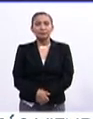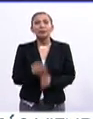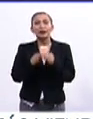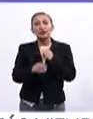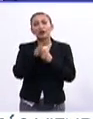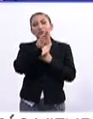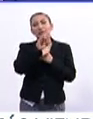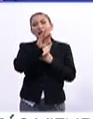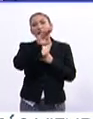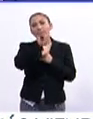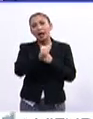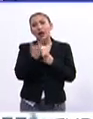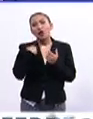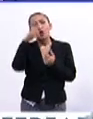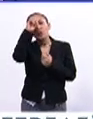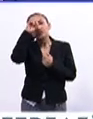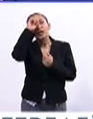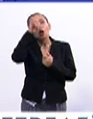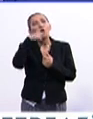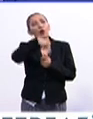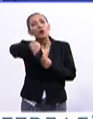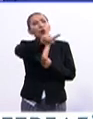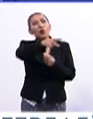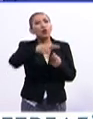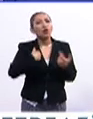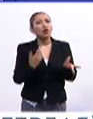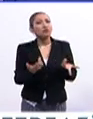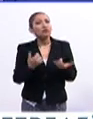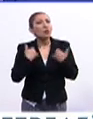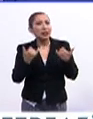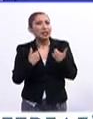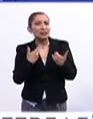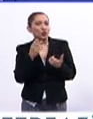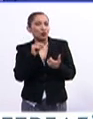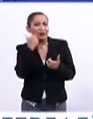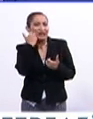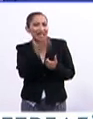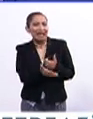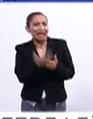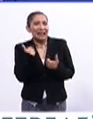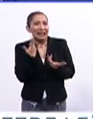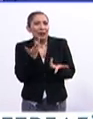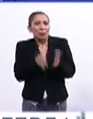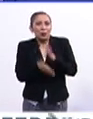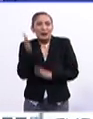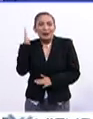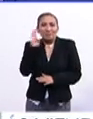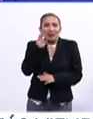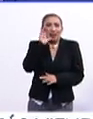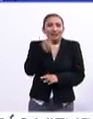finalmente, Bianca, pues dale un consejo final a los que no se han atrevido a moverse de su lugar.